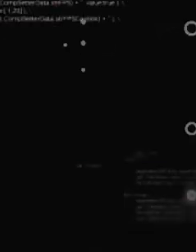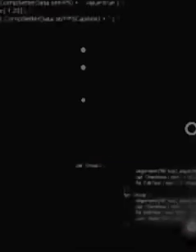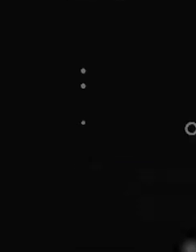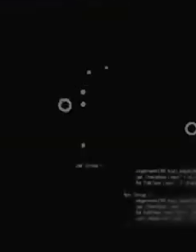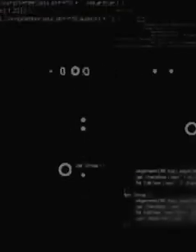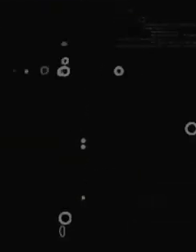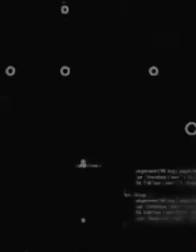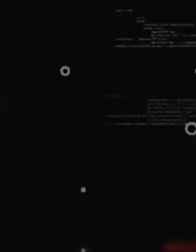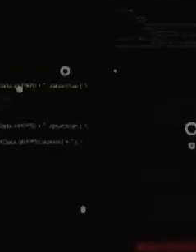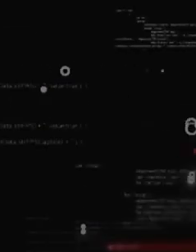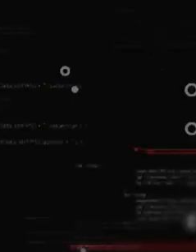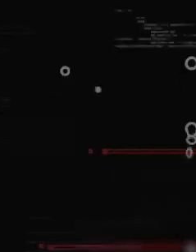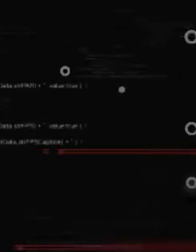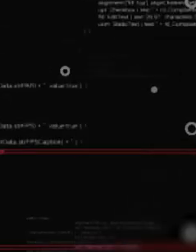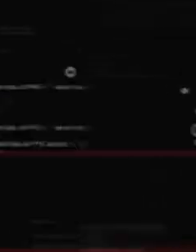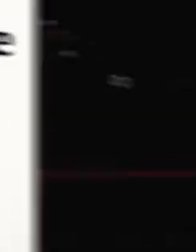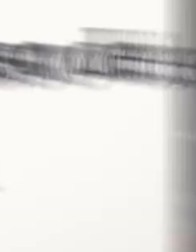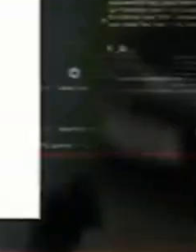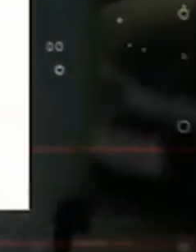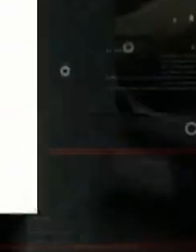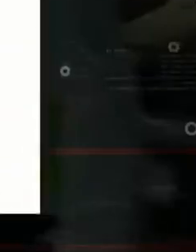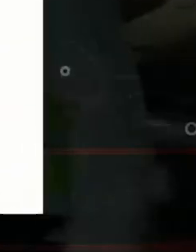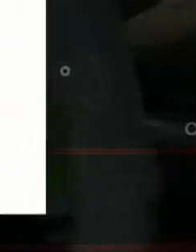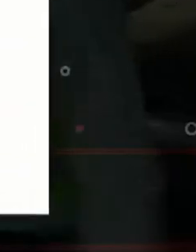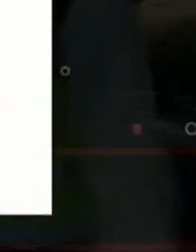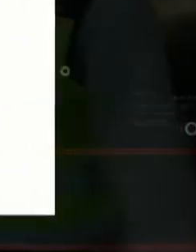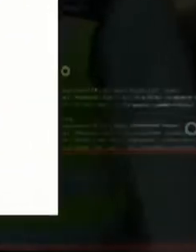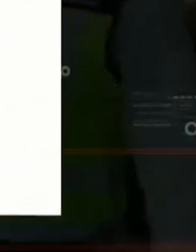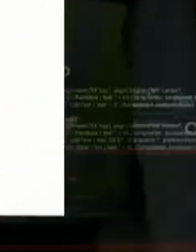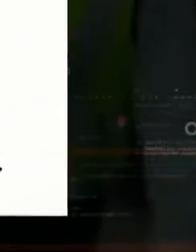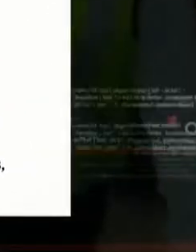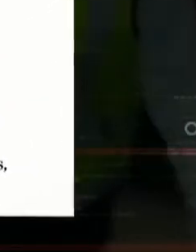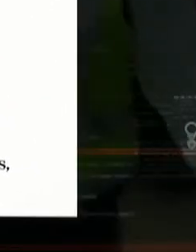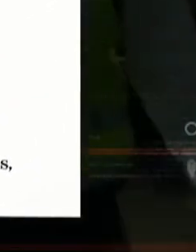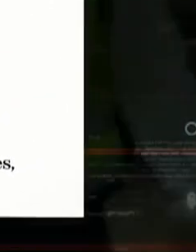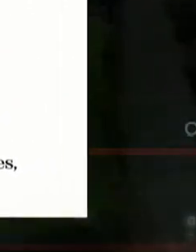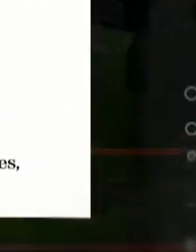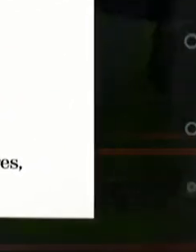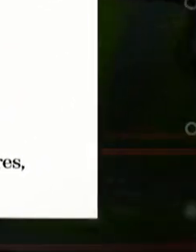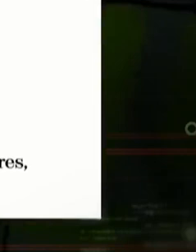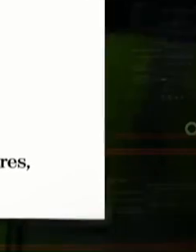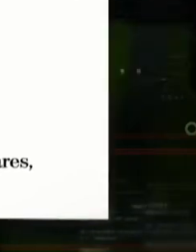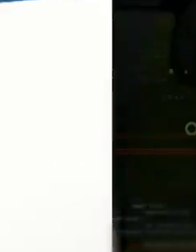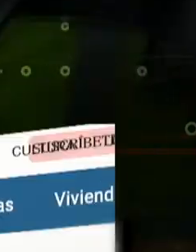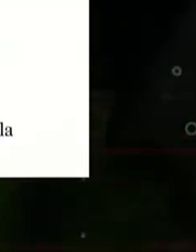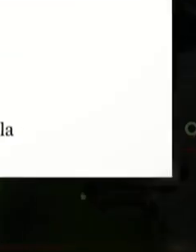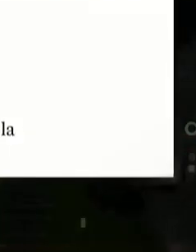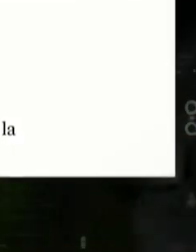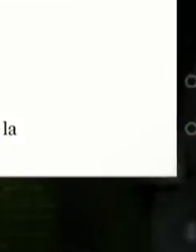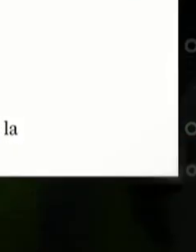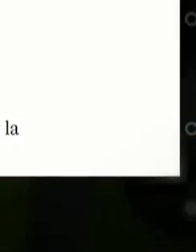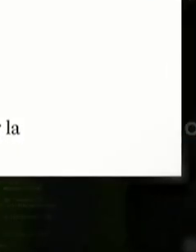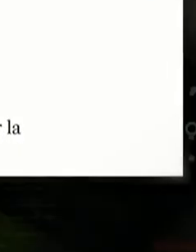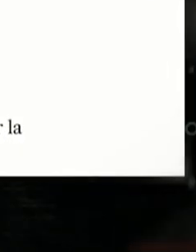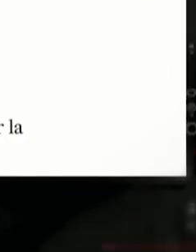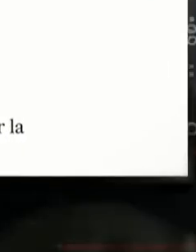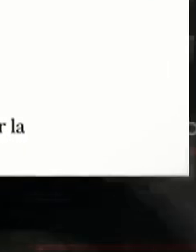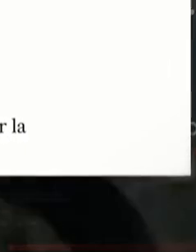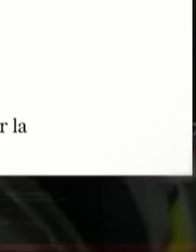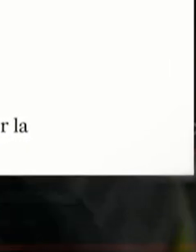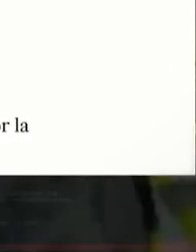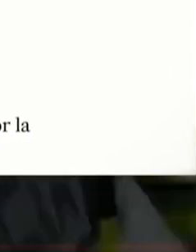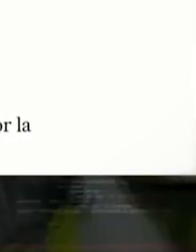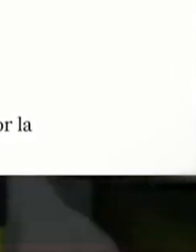Después de 4 años de la detención del director de Pemex en el sexenio de Enrique Peña Nieto, Emilio L., en España, en medios